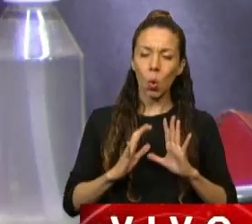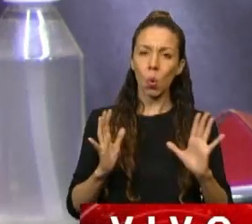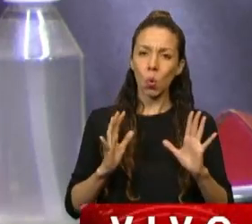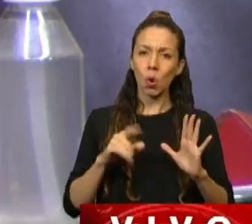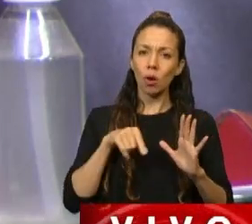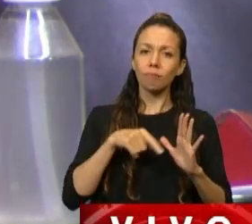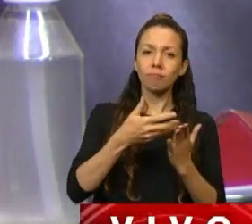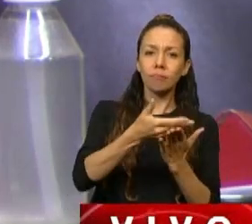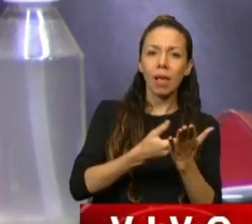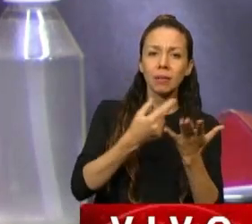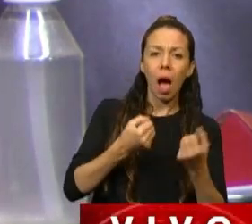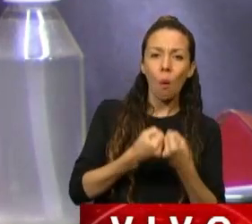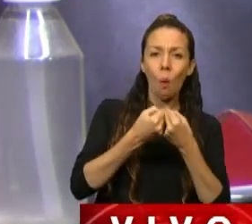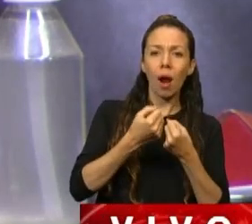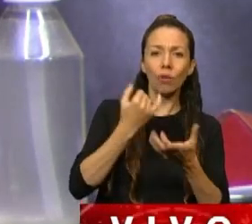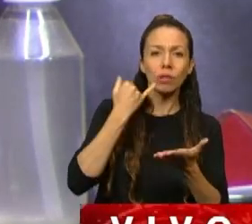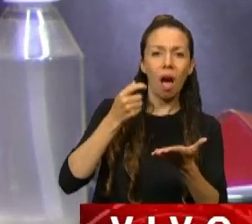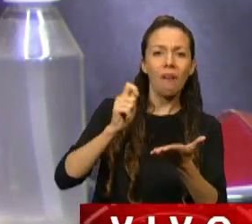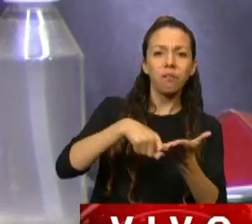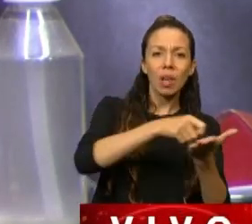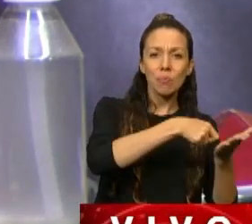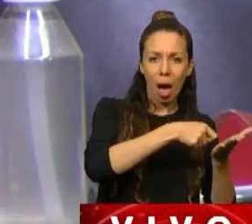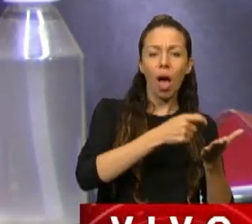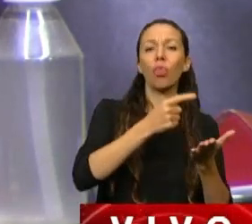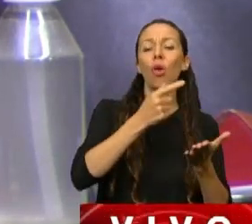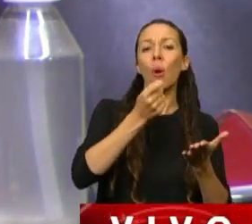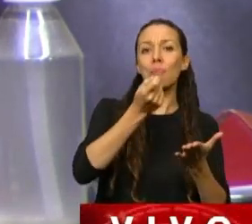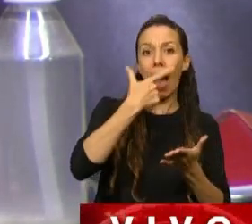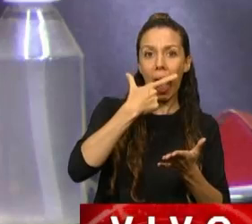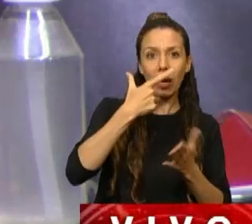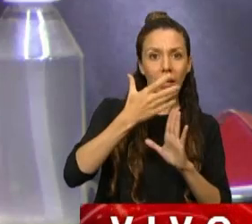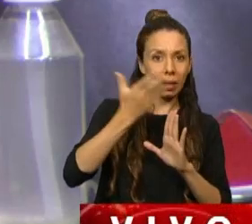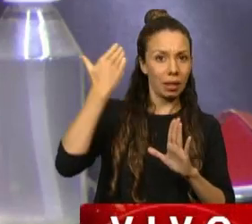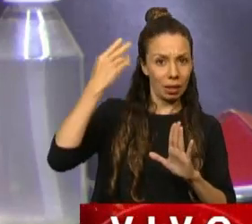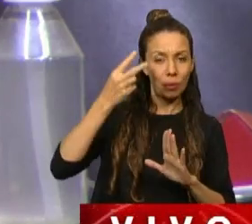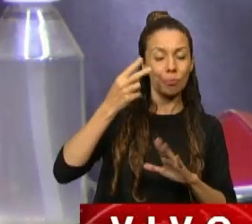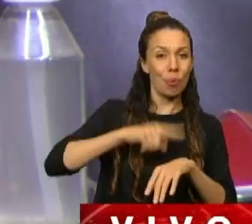adquirido firmado por el presidente macri en el 2018